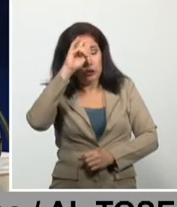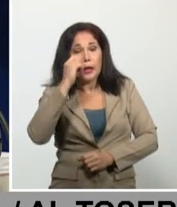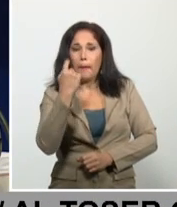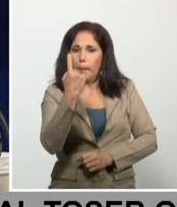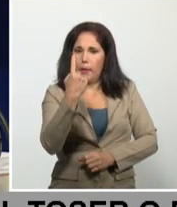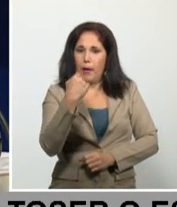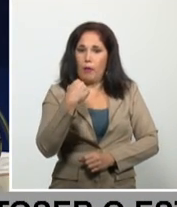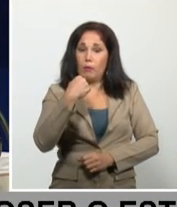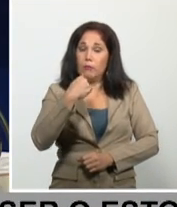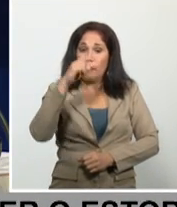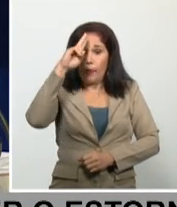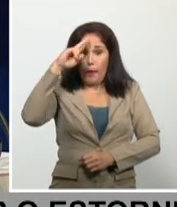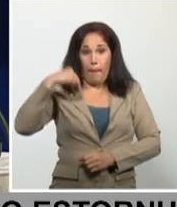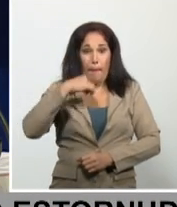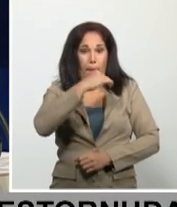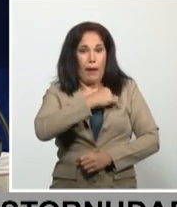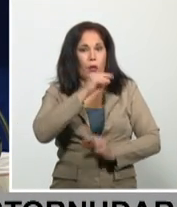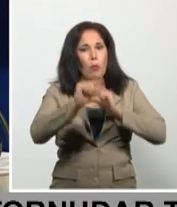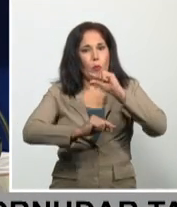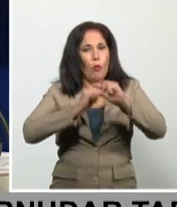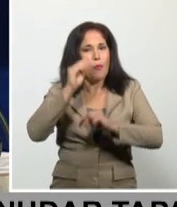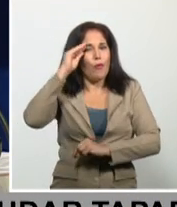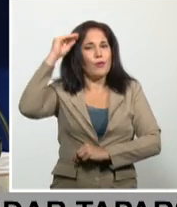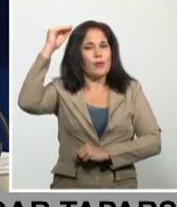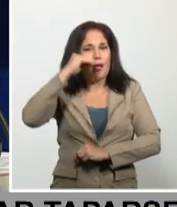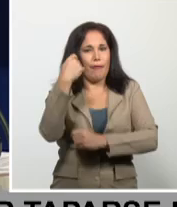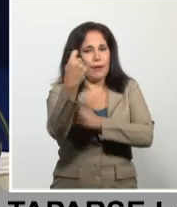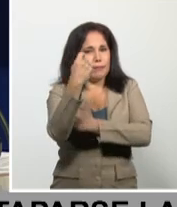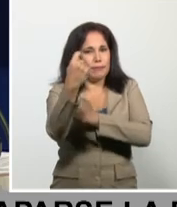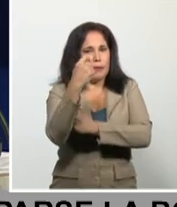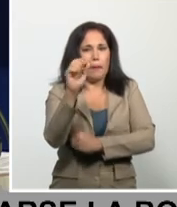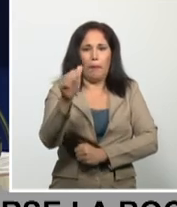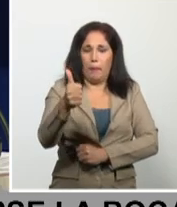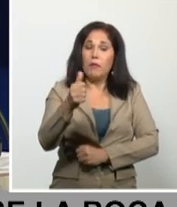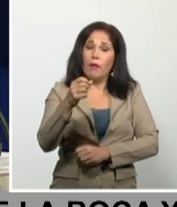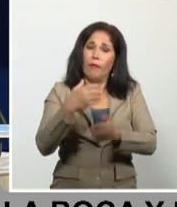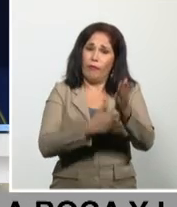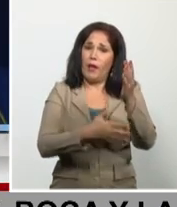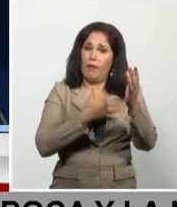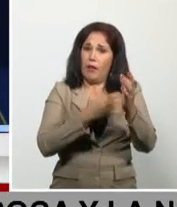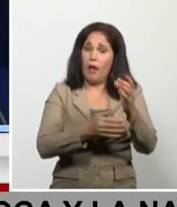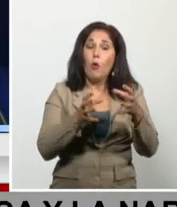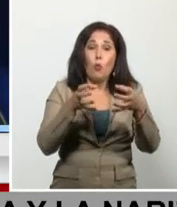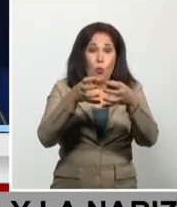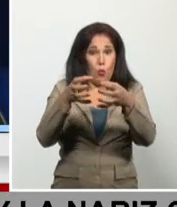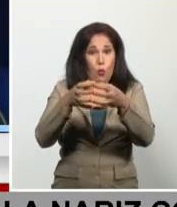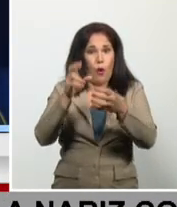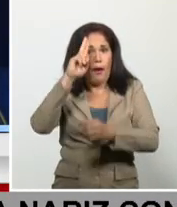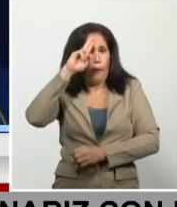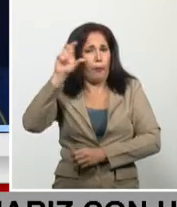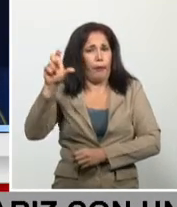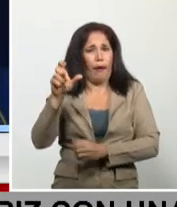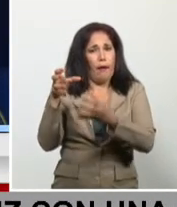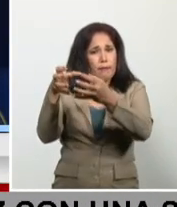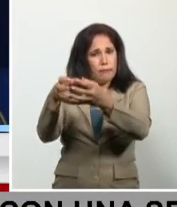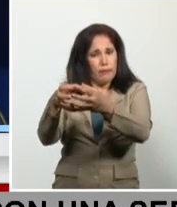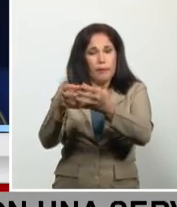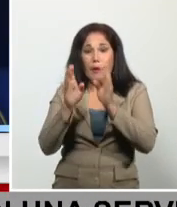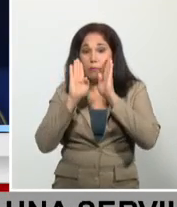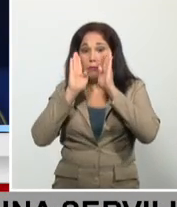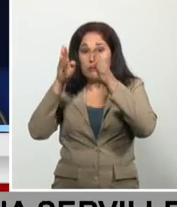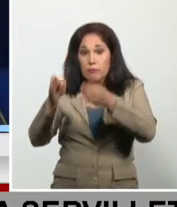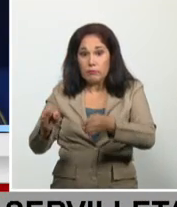nuestro personal de salud se ha ido capacitando, porque es verdad que tenemos centros, hospitales, centros de aislamiento que se dedican nada